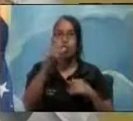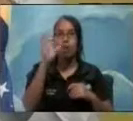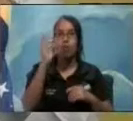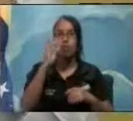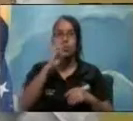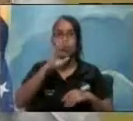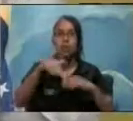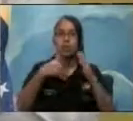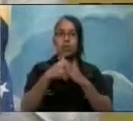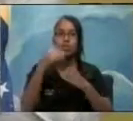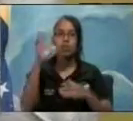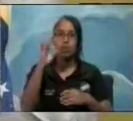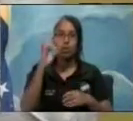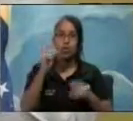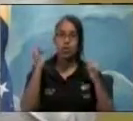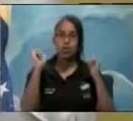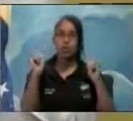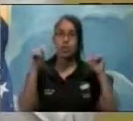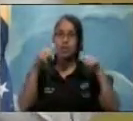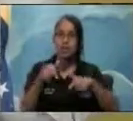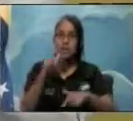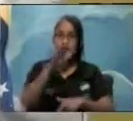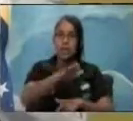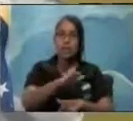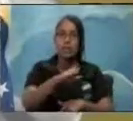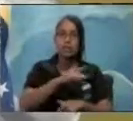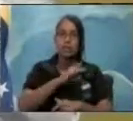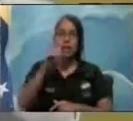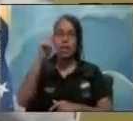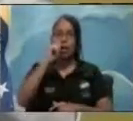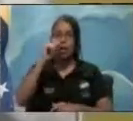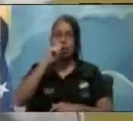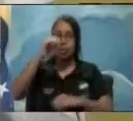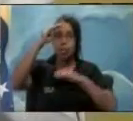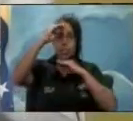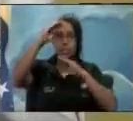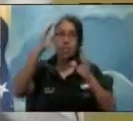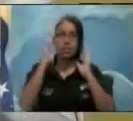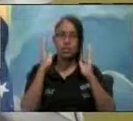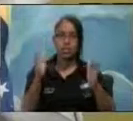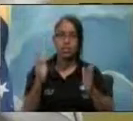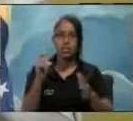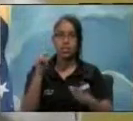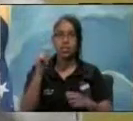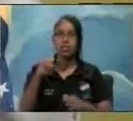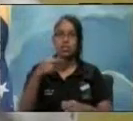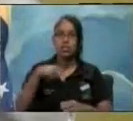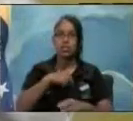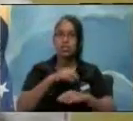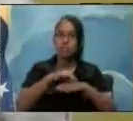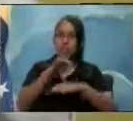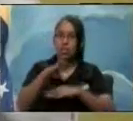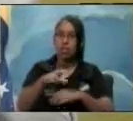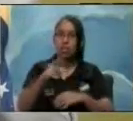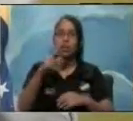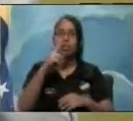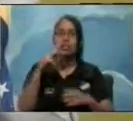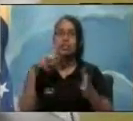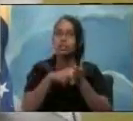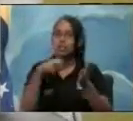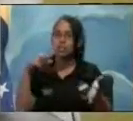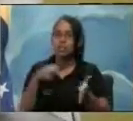al 8. Y aquí está el hombre atento. Allí nos dejó papá a ese cojo de la